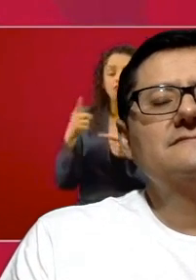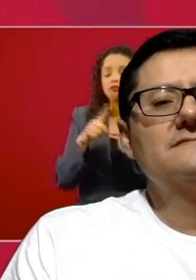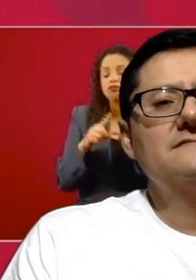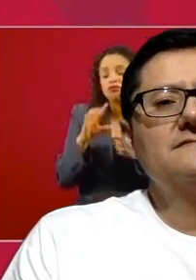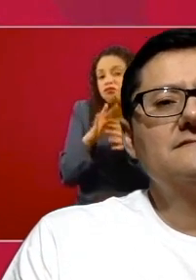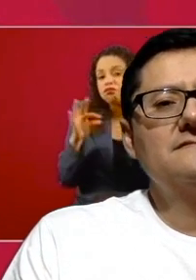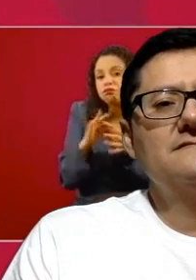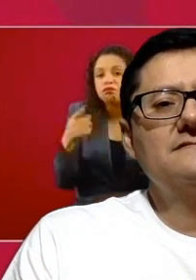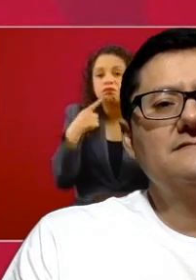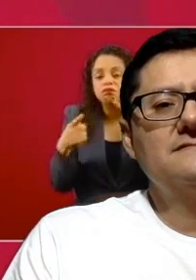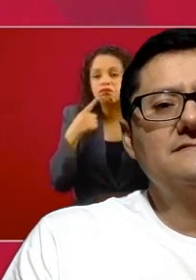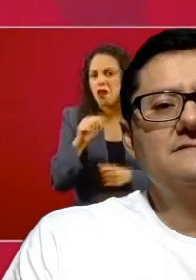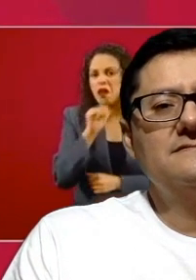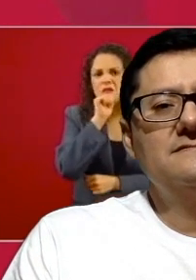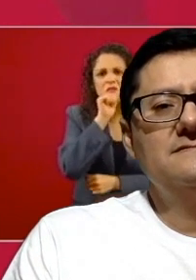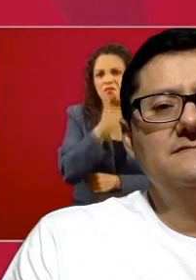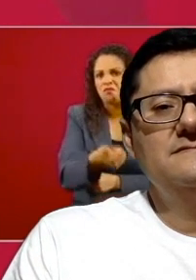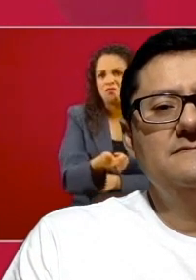procuramos